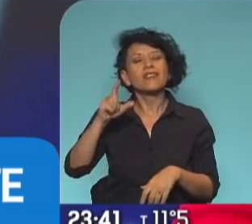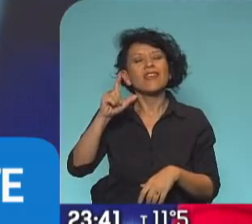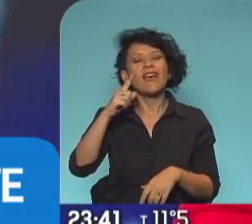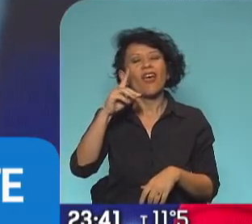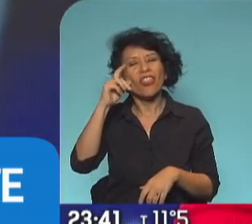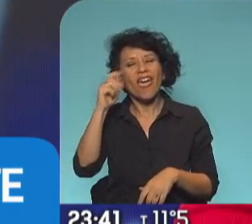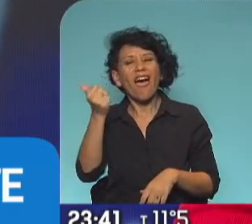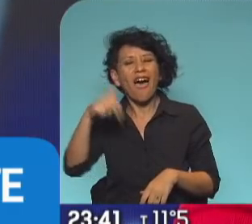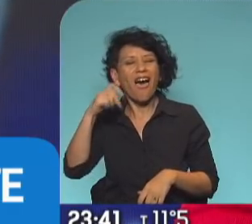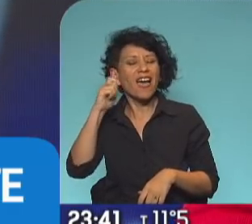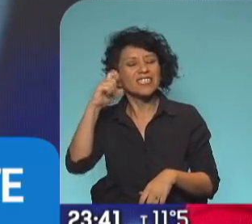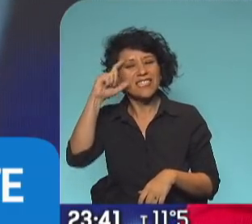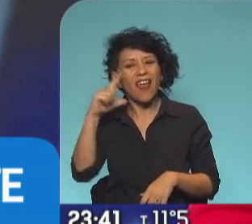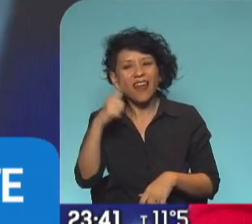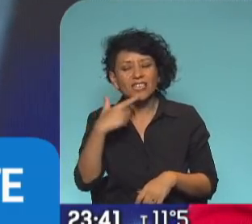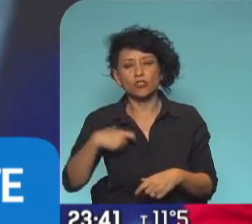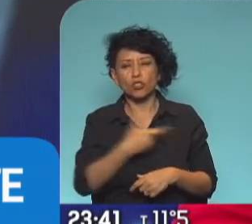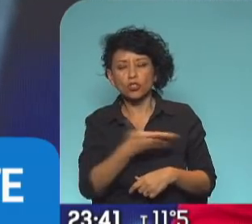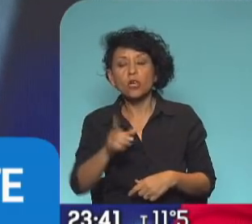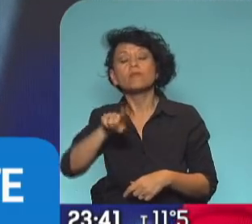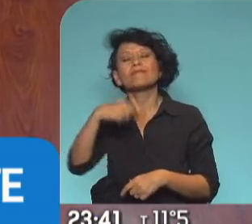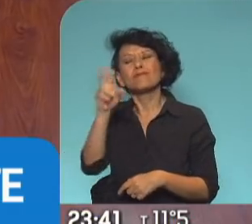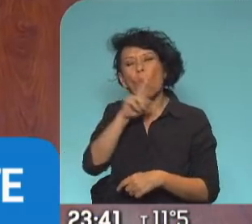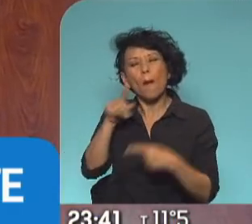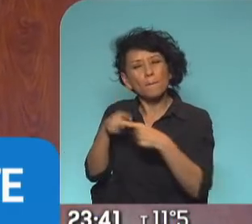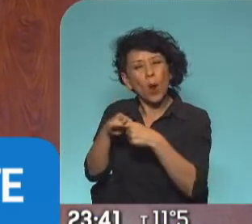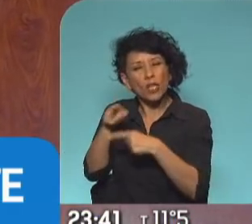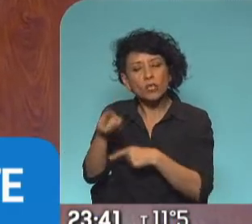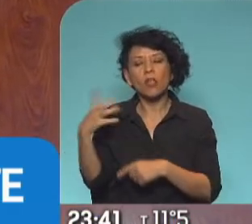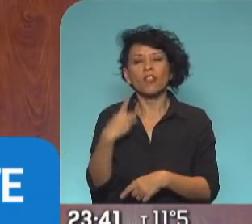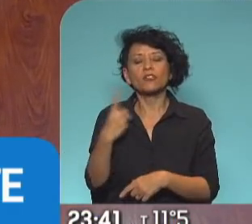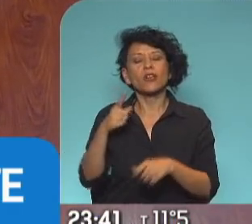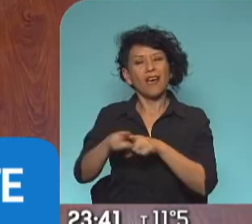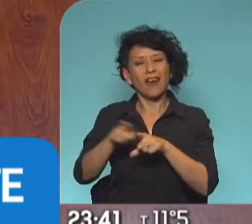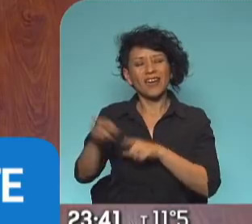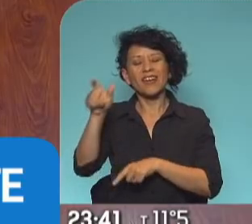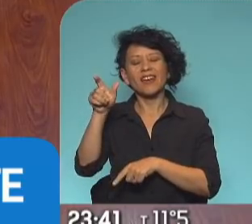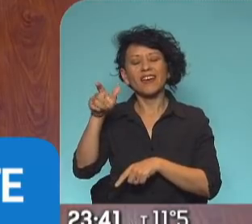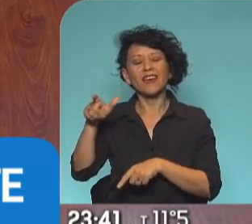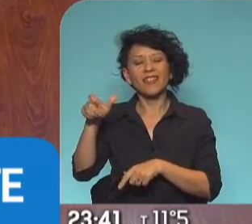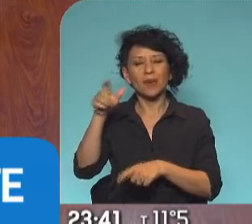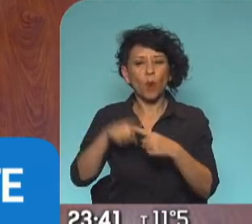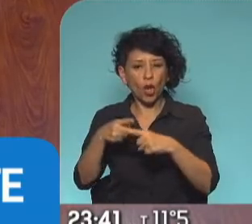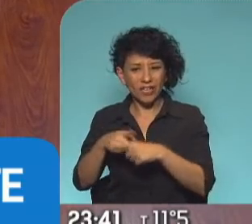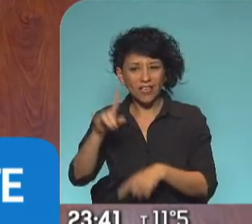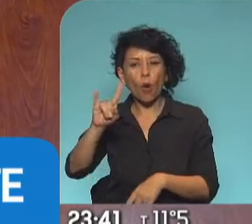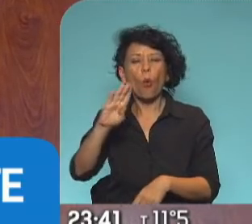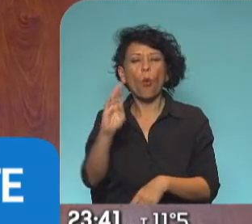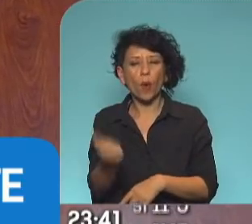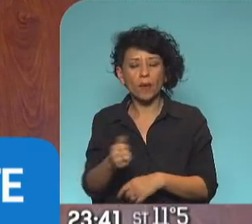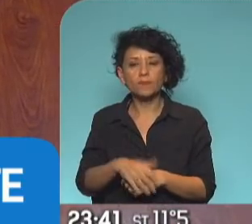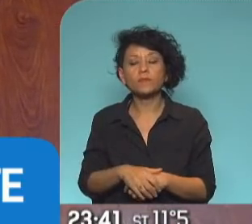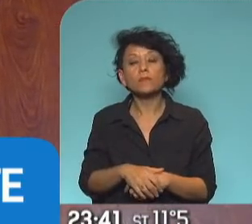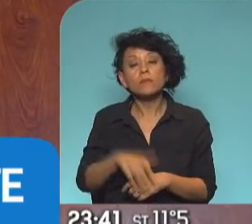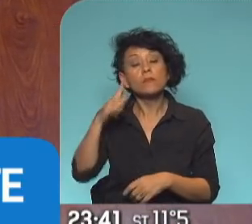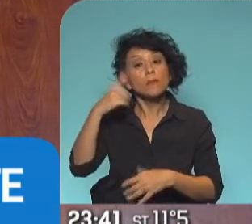sociólogo, y con Elsa Allende Rosas, que es politóloga y es directora de la carrera de Ciencia Política de la UBA. Bueno, ¿quieren analizar parte de